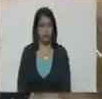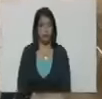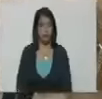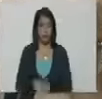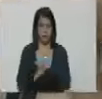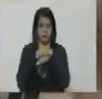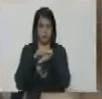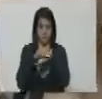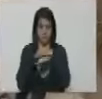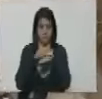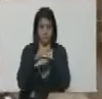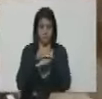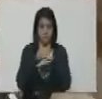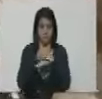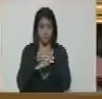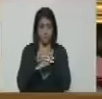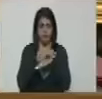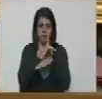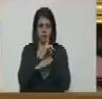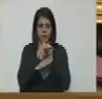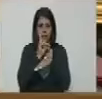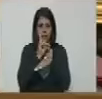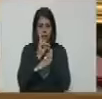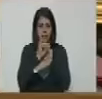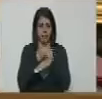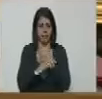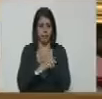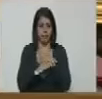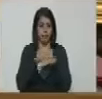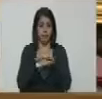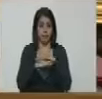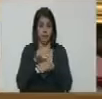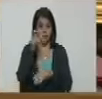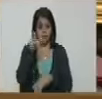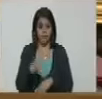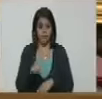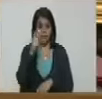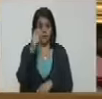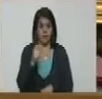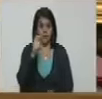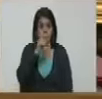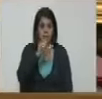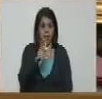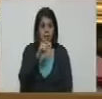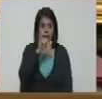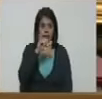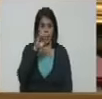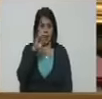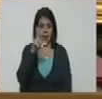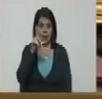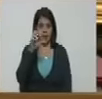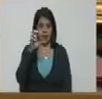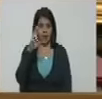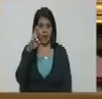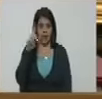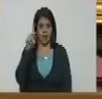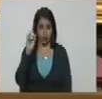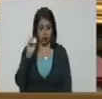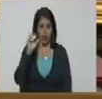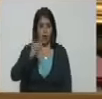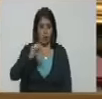Corrijo, me pasó mal el nombre del vicepresidente. Voy a dejar en el derecho de palabra al diputado Gilberto Jiménez. Ahora